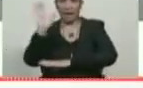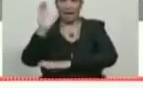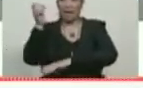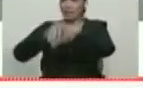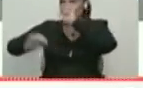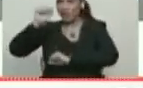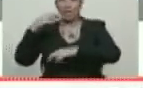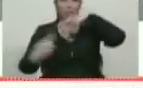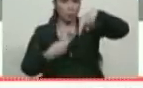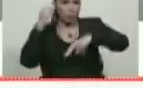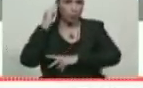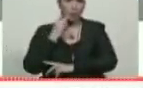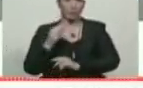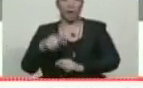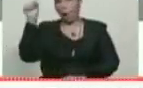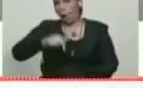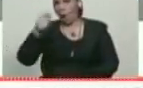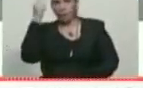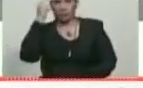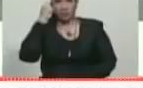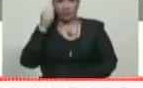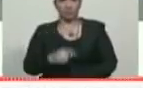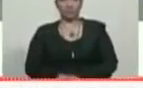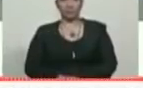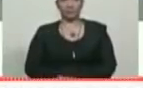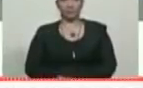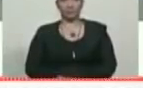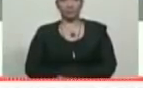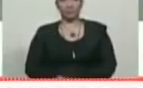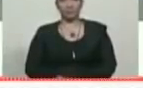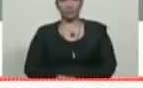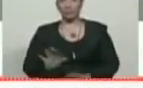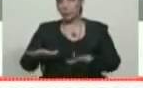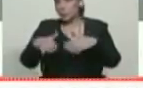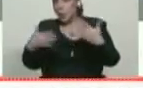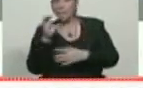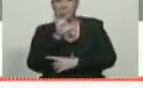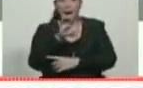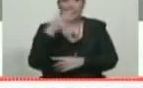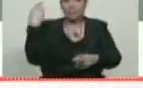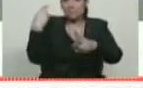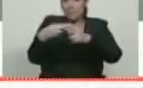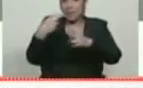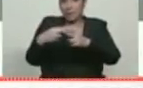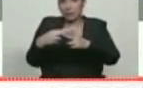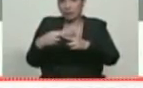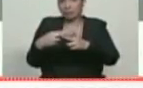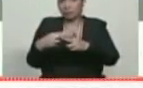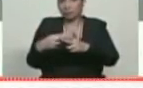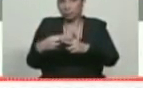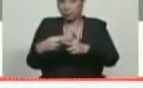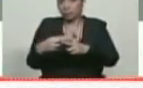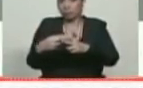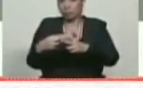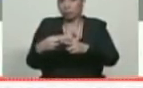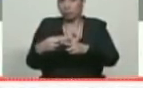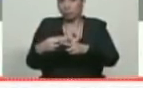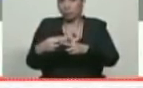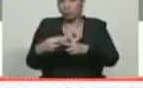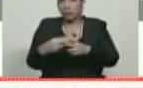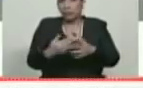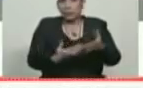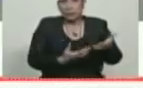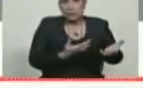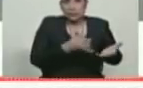bolivariana. Hoy día, cuando la patria está en peligro, los tibios aquí no